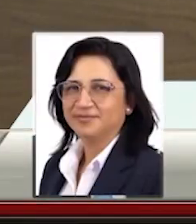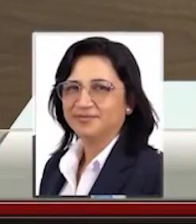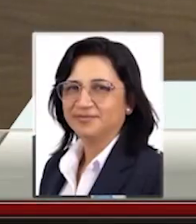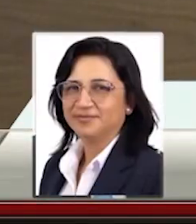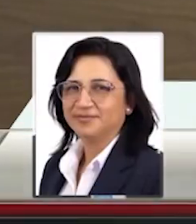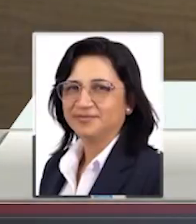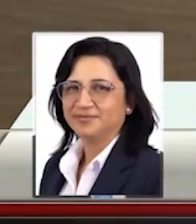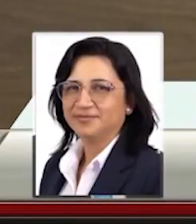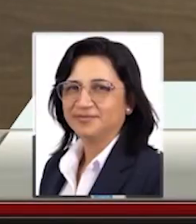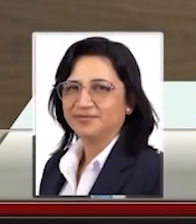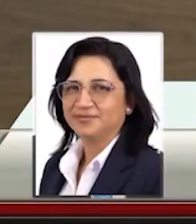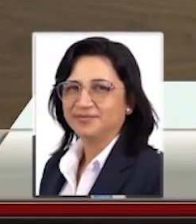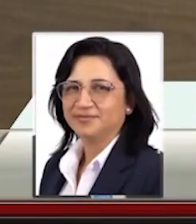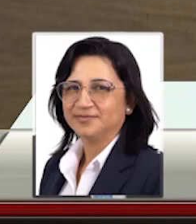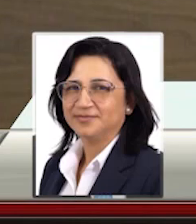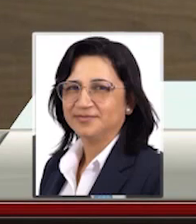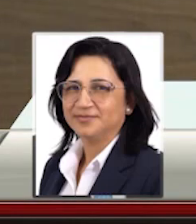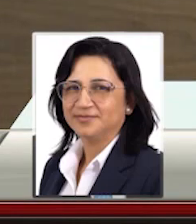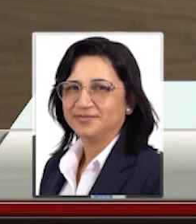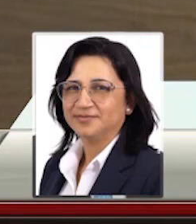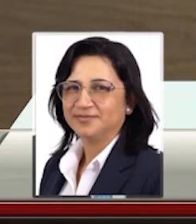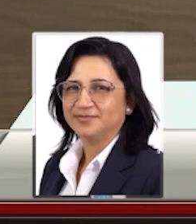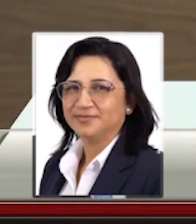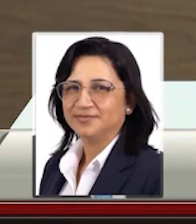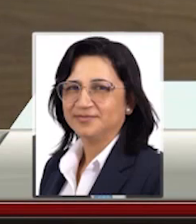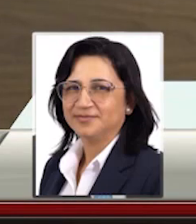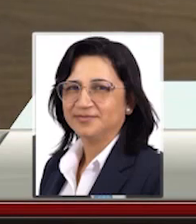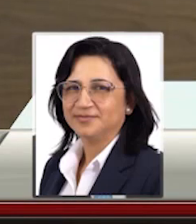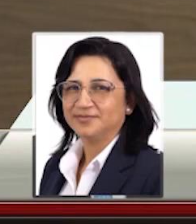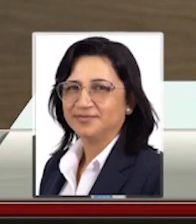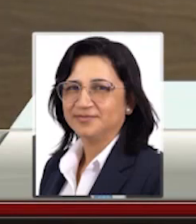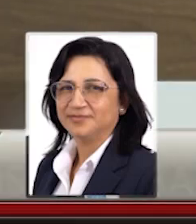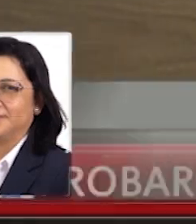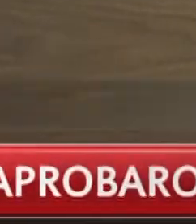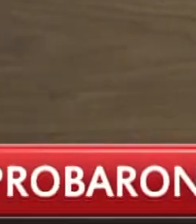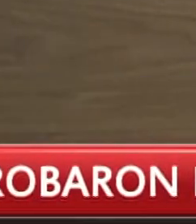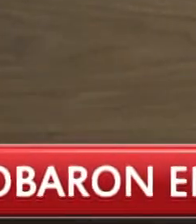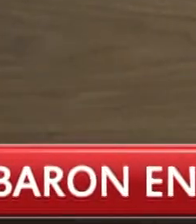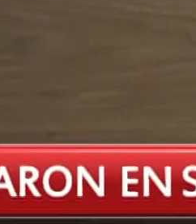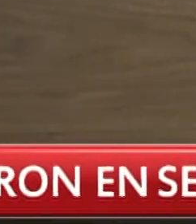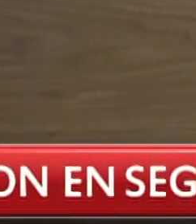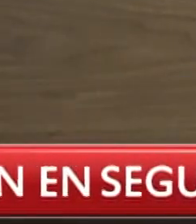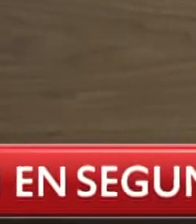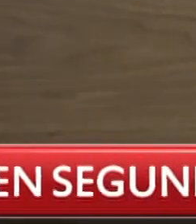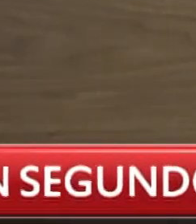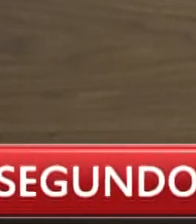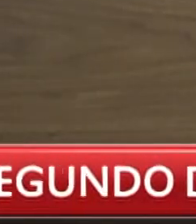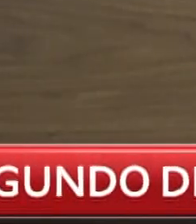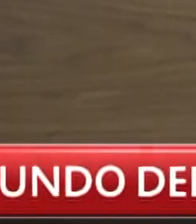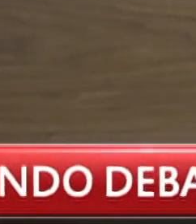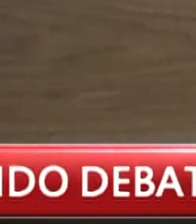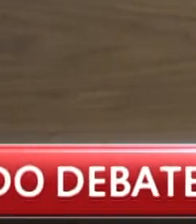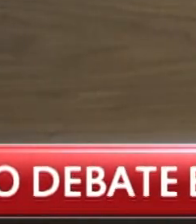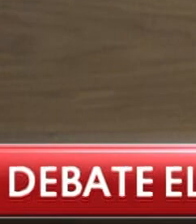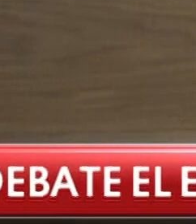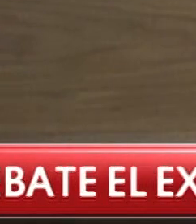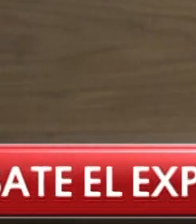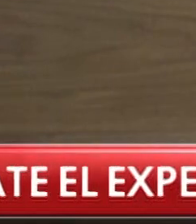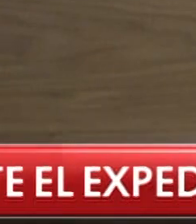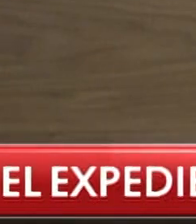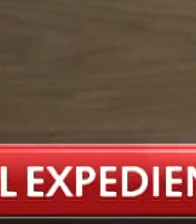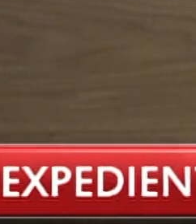aún es un desestímulo para la mayoría de las mujeres que en la medida en que avanzan en su formación